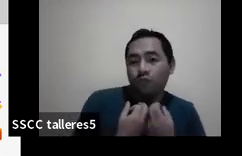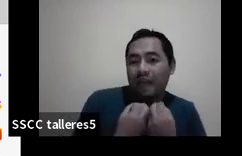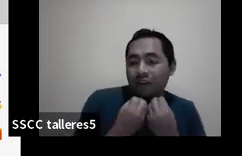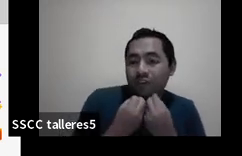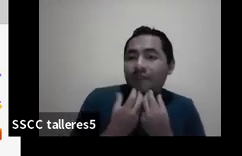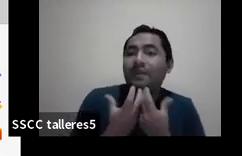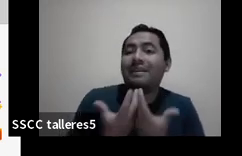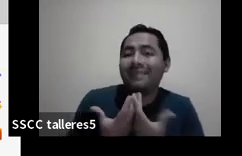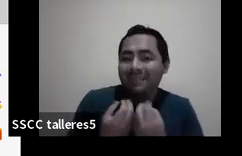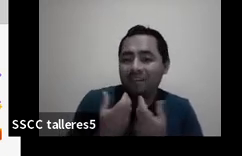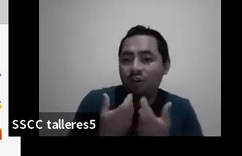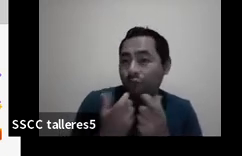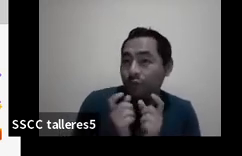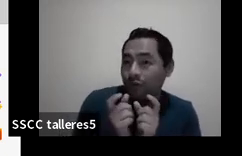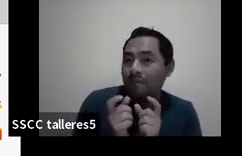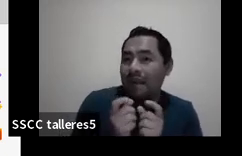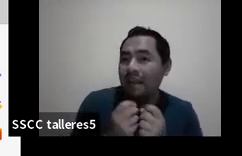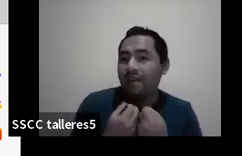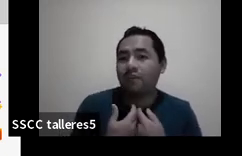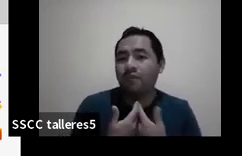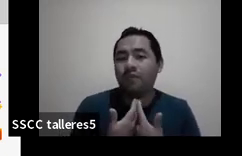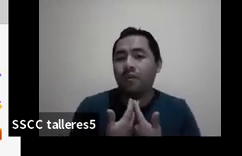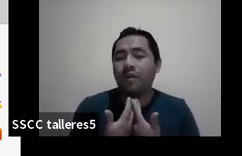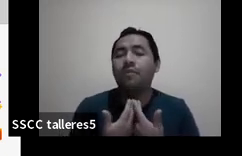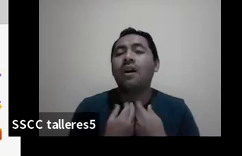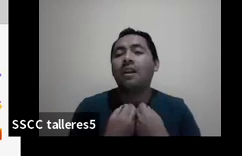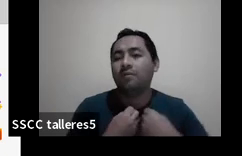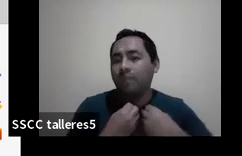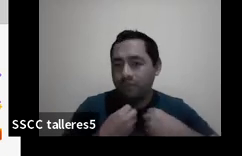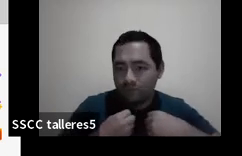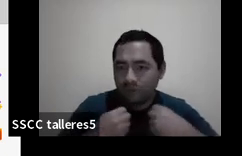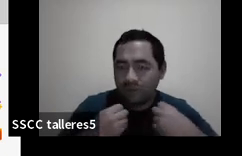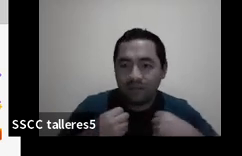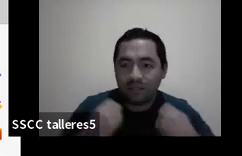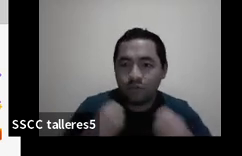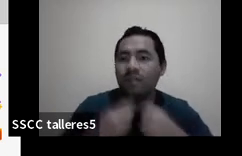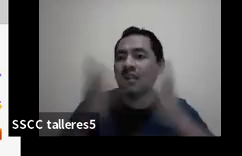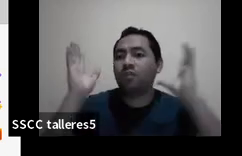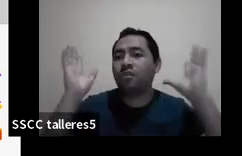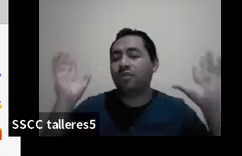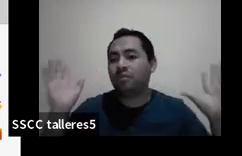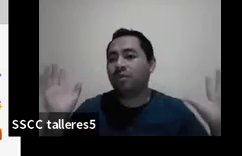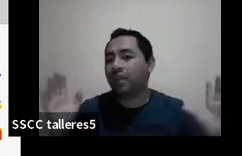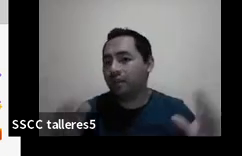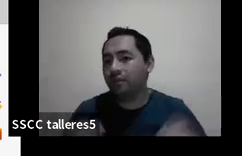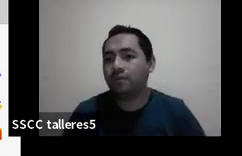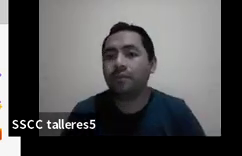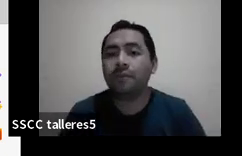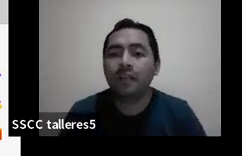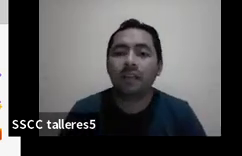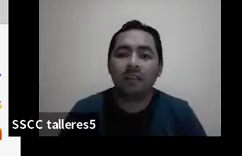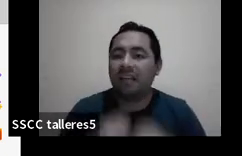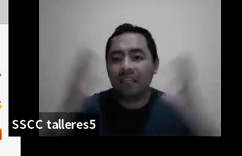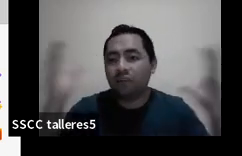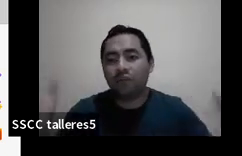los sordos, al no saber configurar palabras con las cuerdas vocales, pues solamente sueltan sonidos espontáneos,